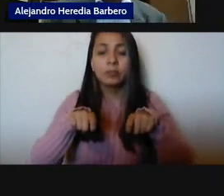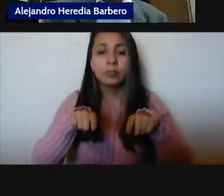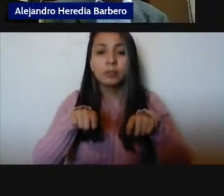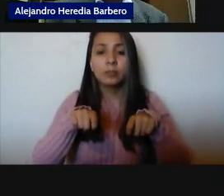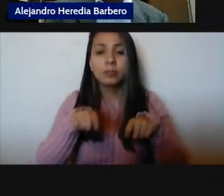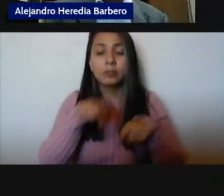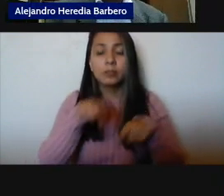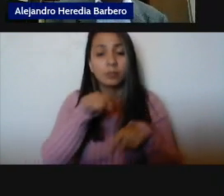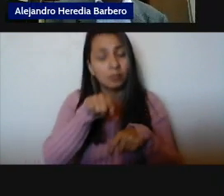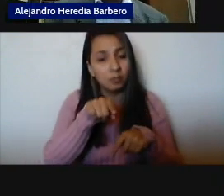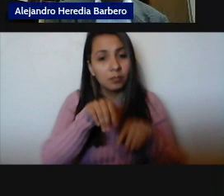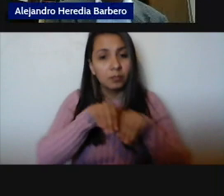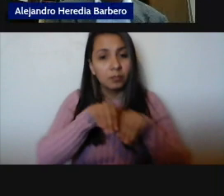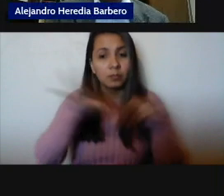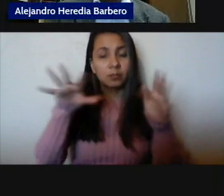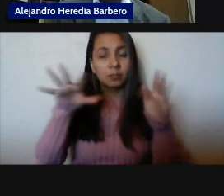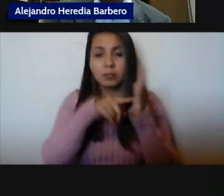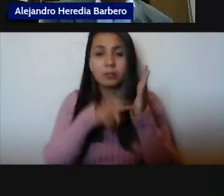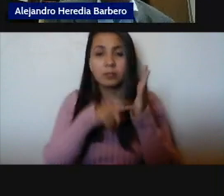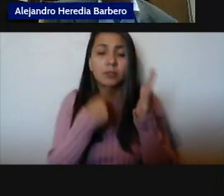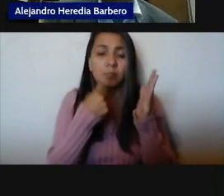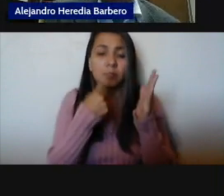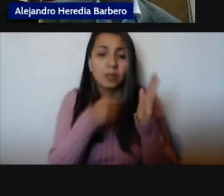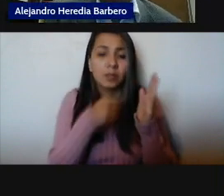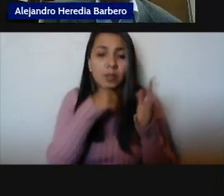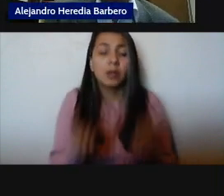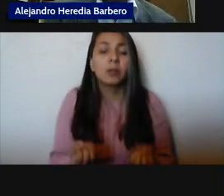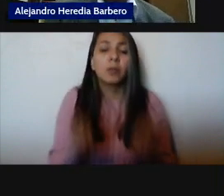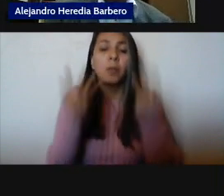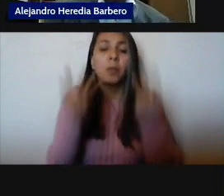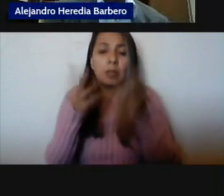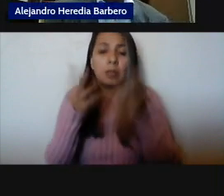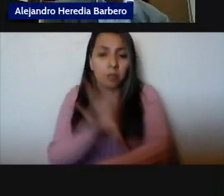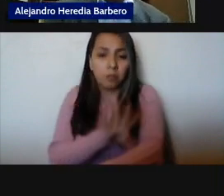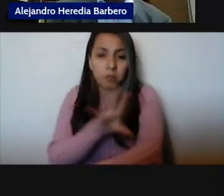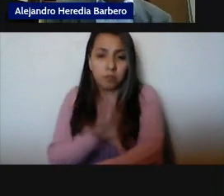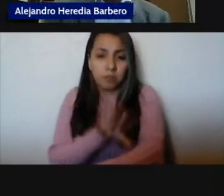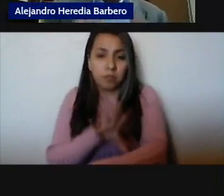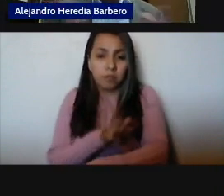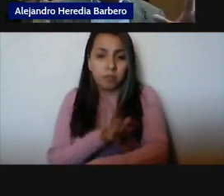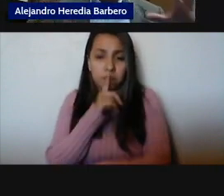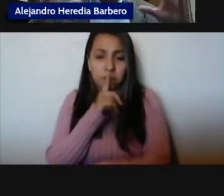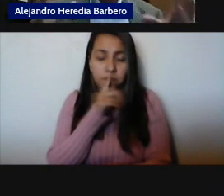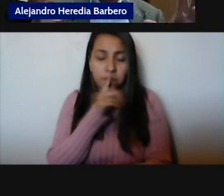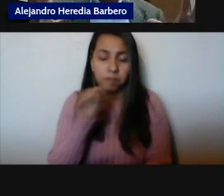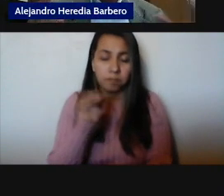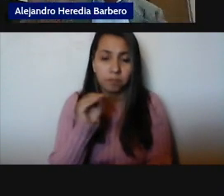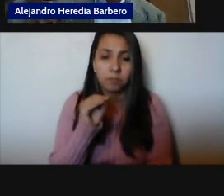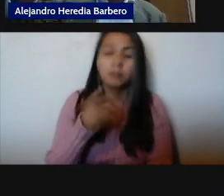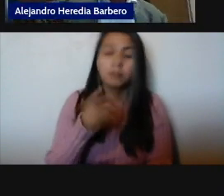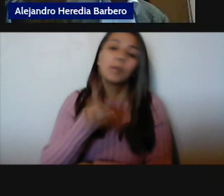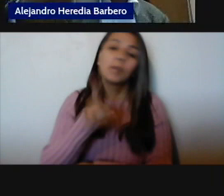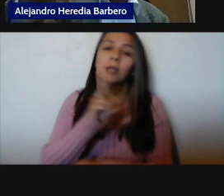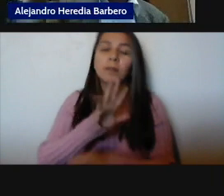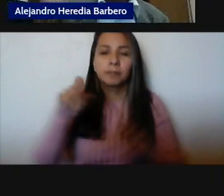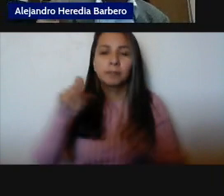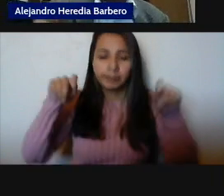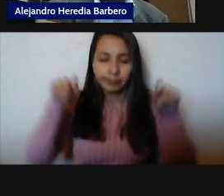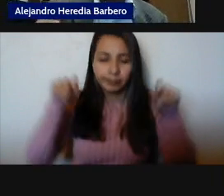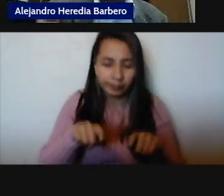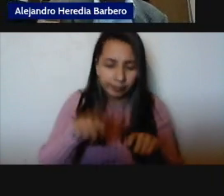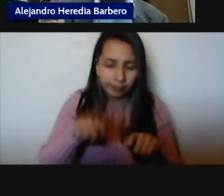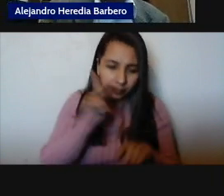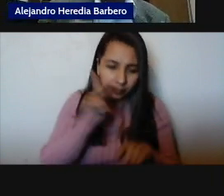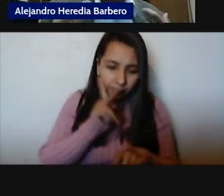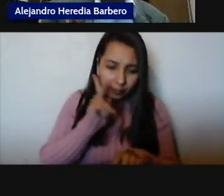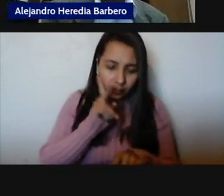voltaje, y que, por cierto, que en ese artículo me parece que no dice ni el voltaje ni la corriente que utilizan, pero bueno, la cosa es que en